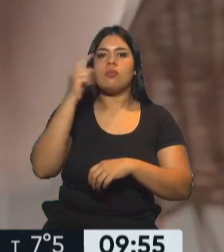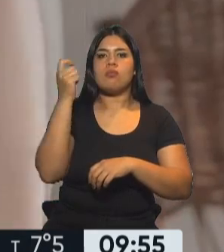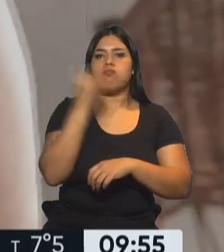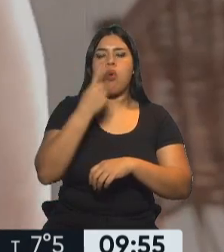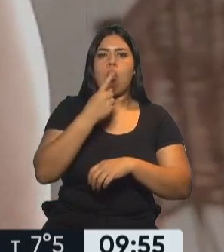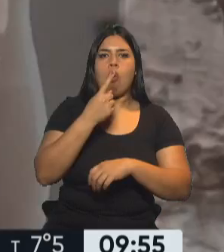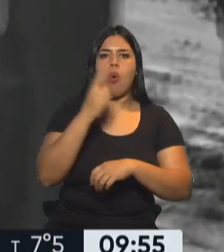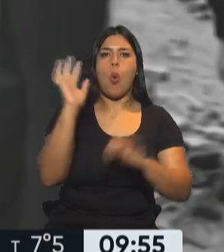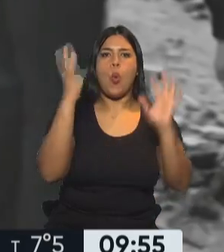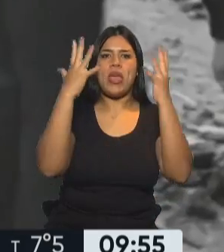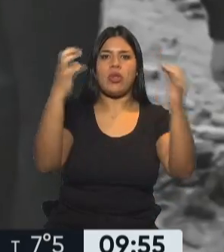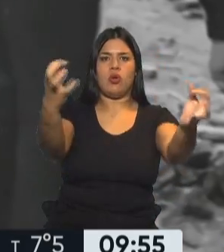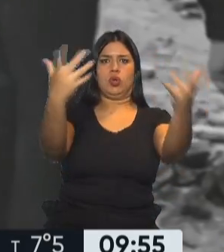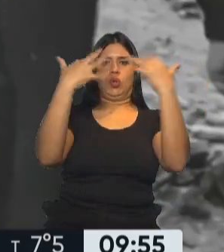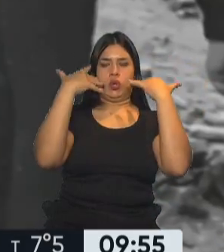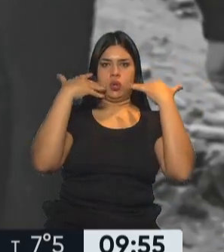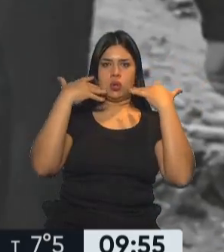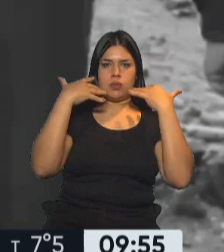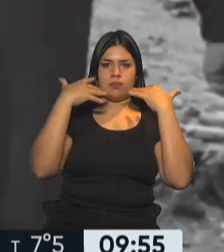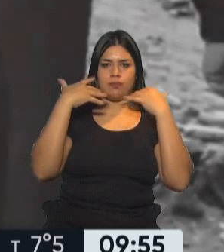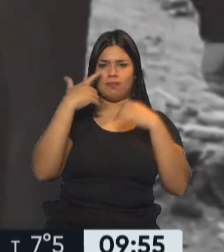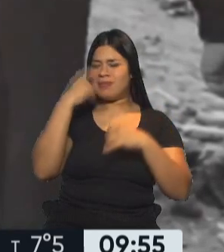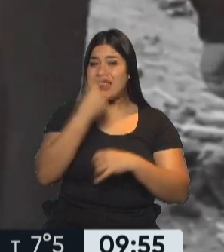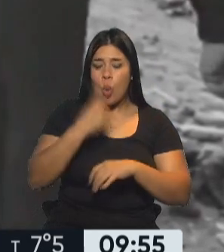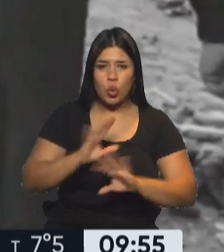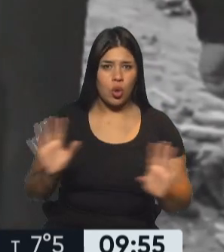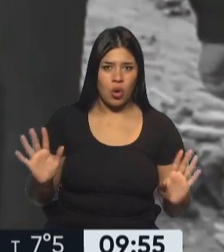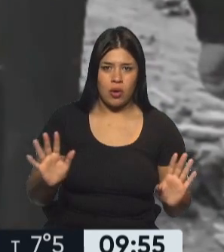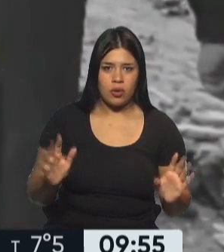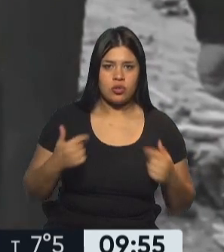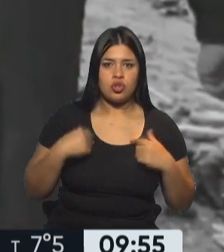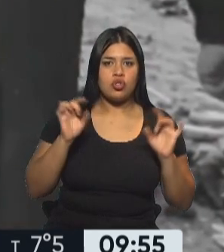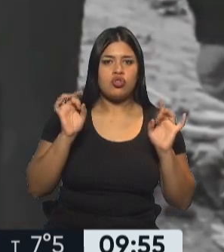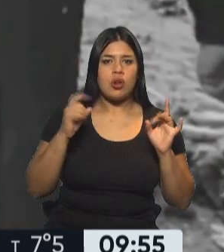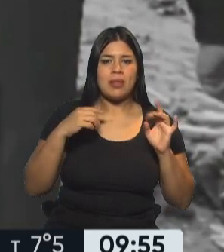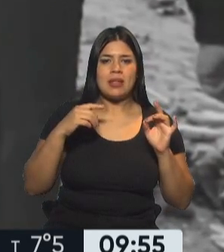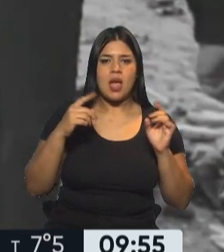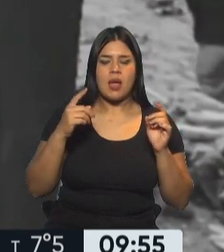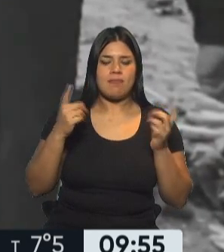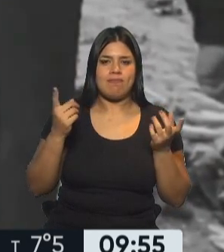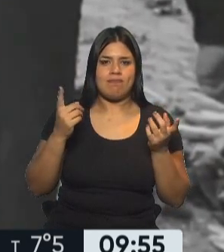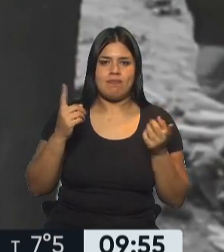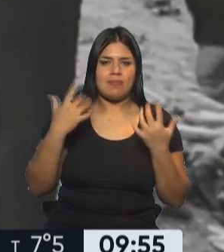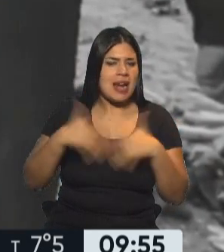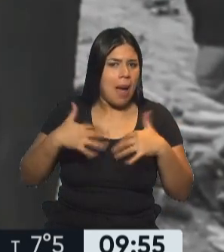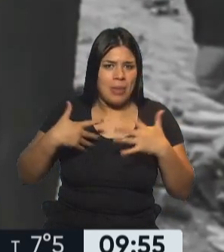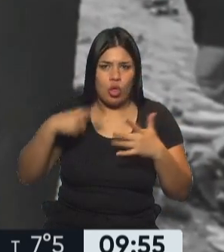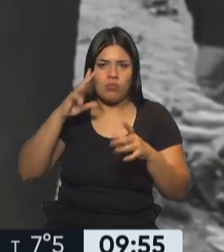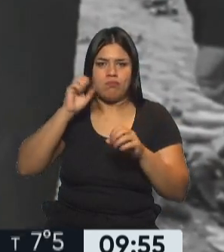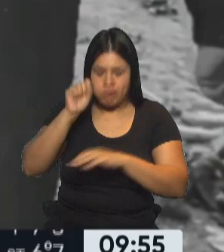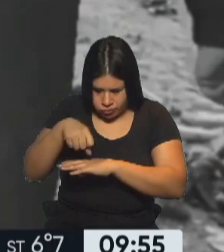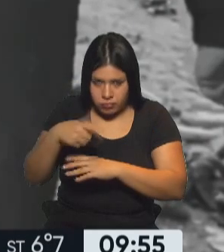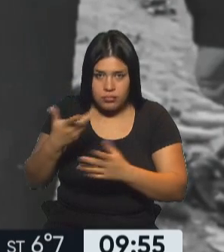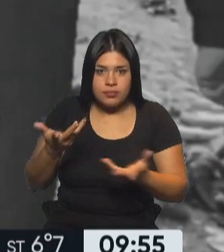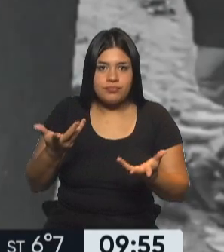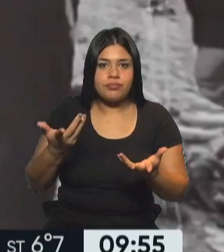los vidrios venir. Fue un segundo. Lo único que hice, atiné a agachar la cabeza y